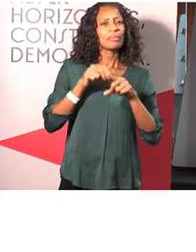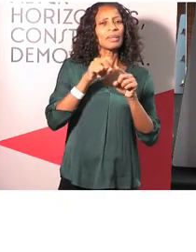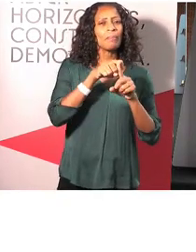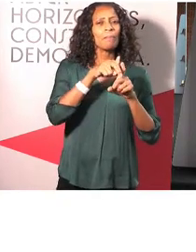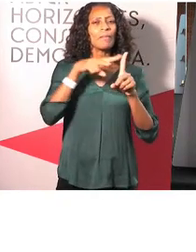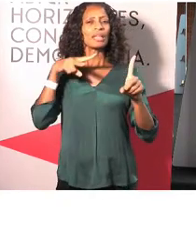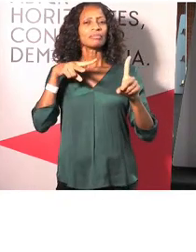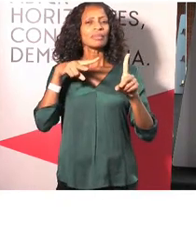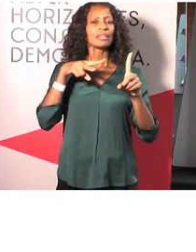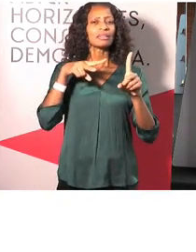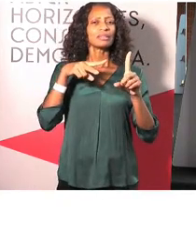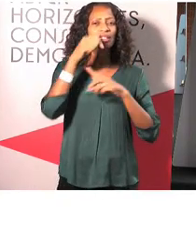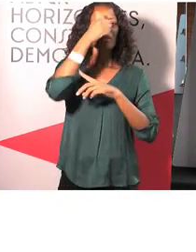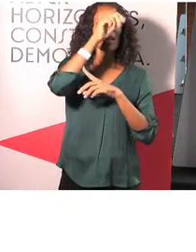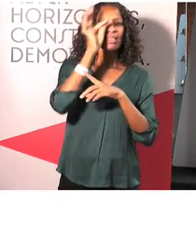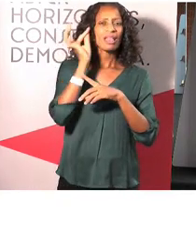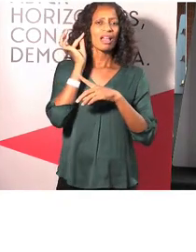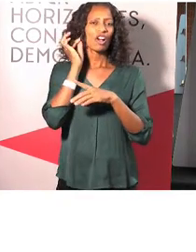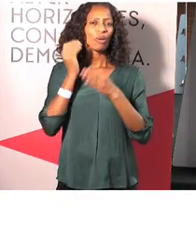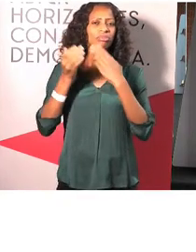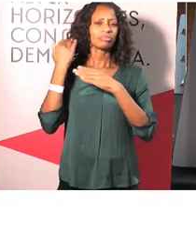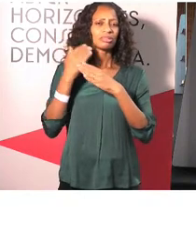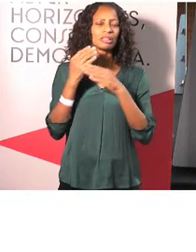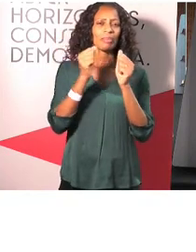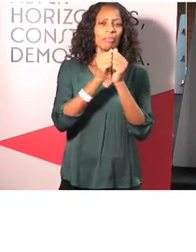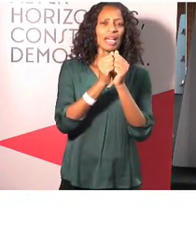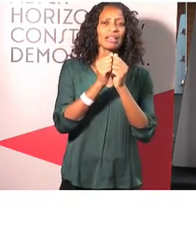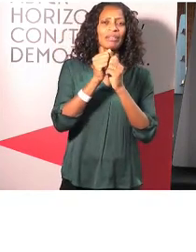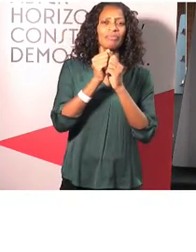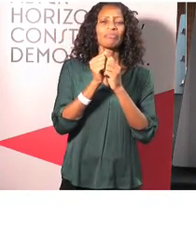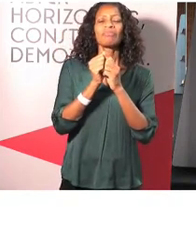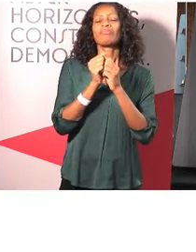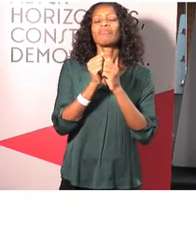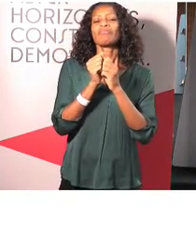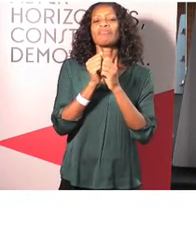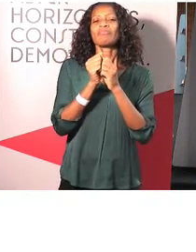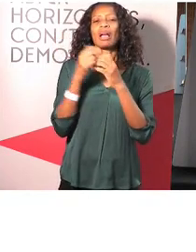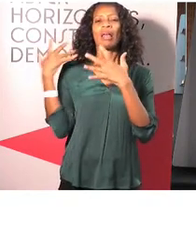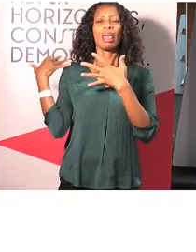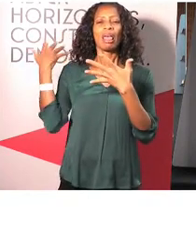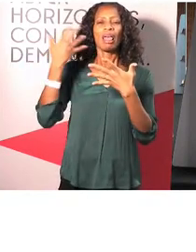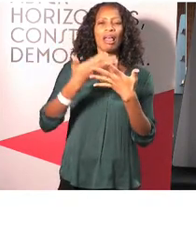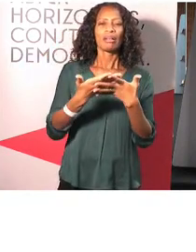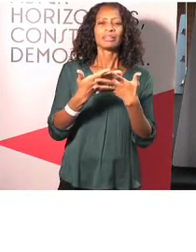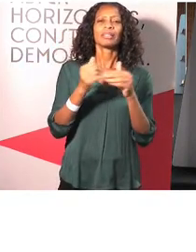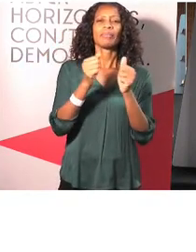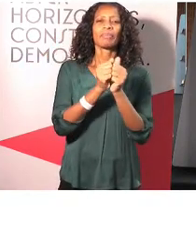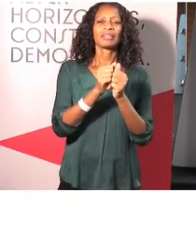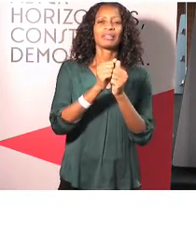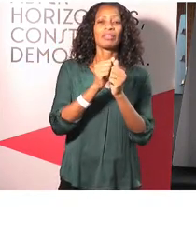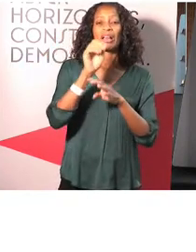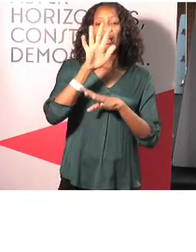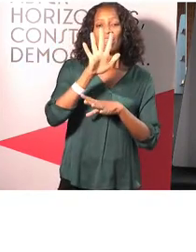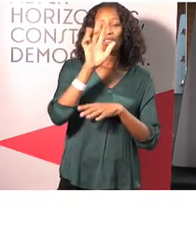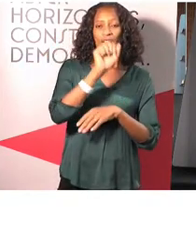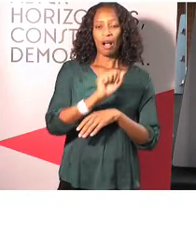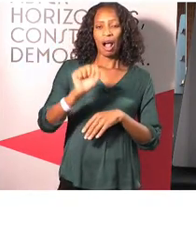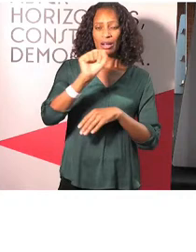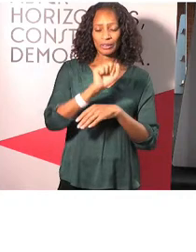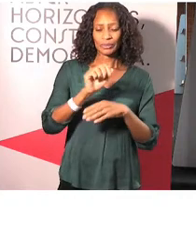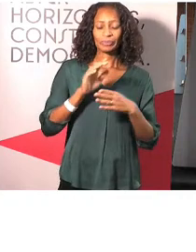entornos digitales de los últimos 25 años, ¿no? Nos descargamos todas las bases de datos de artículos, de